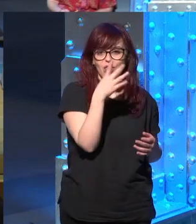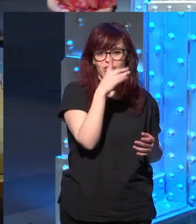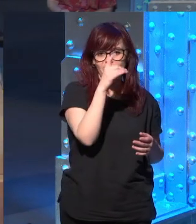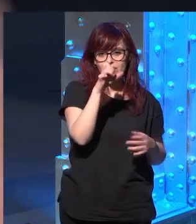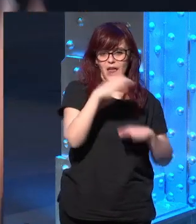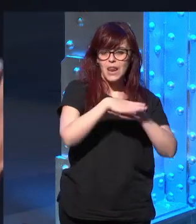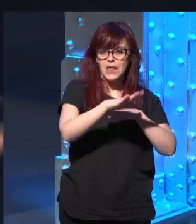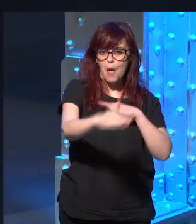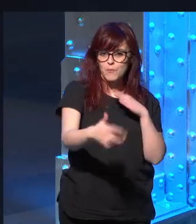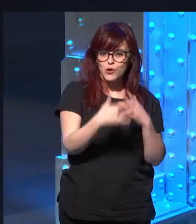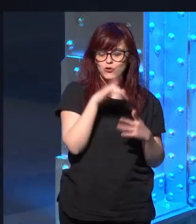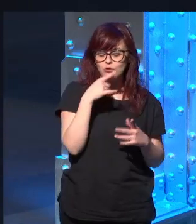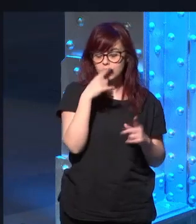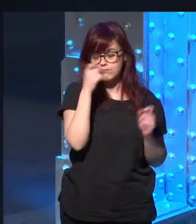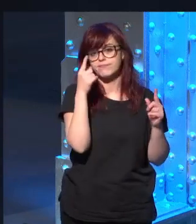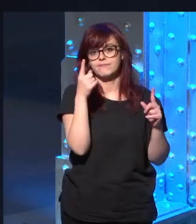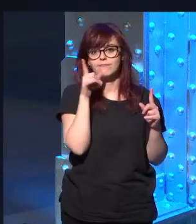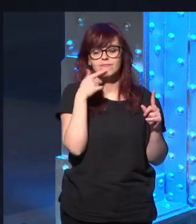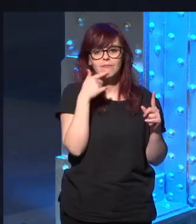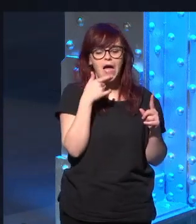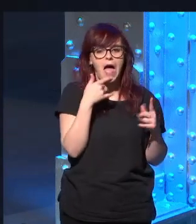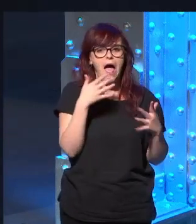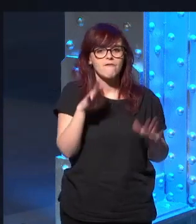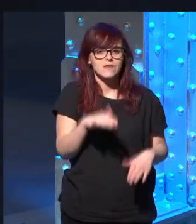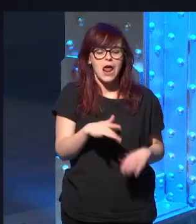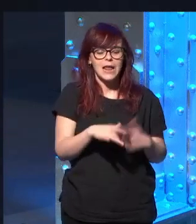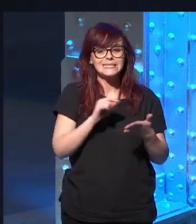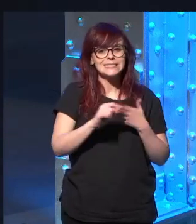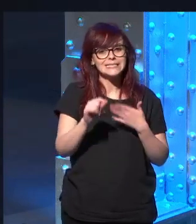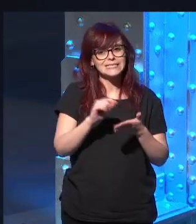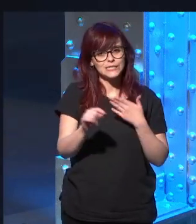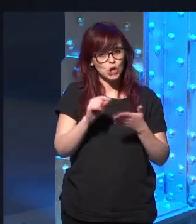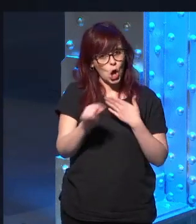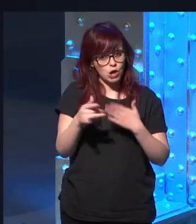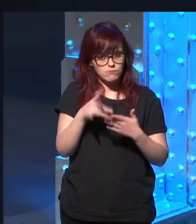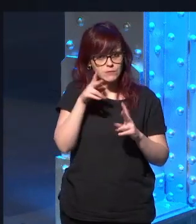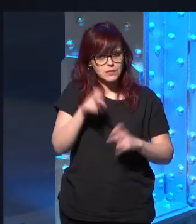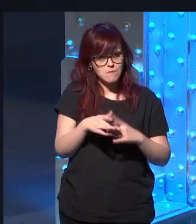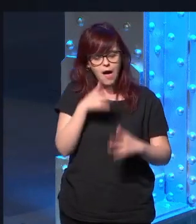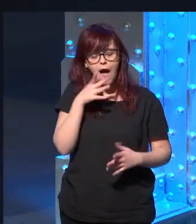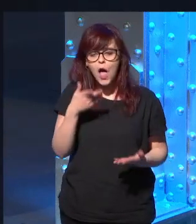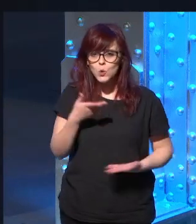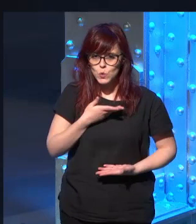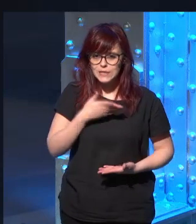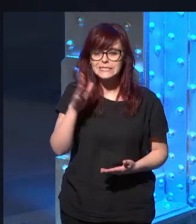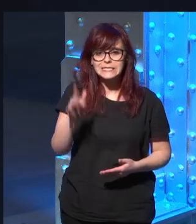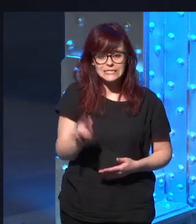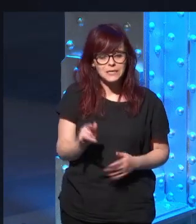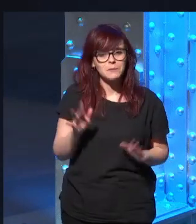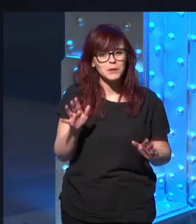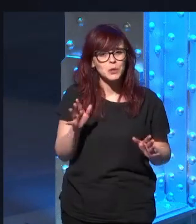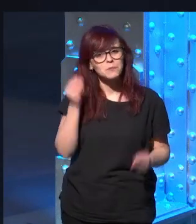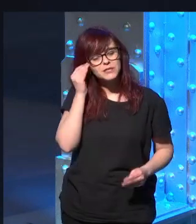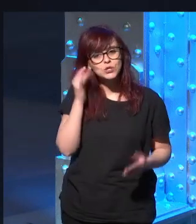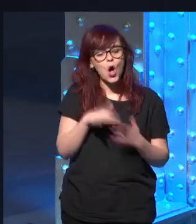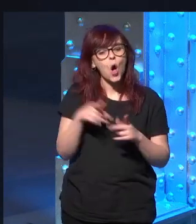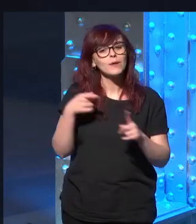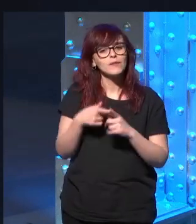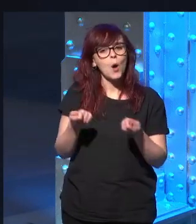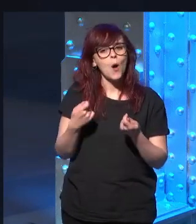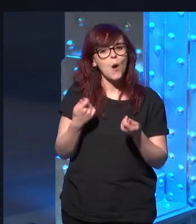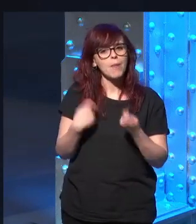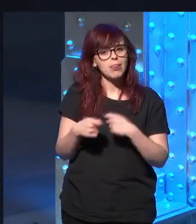Y eso se nos queda, nos enteramos, y yo creo que al escritor en cuestión le ayuda. Pero desde luego no para vender